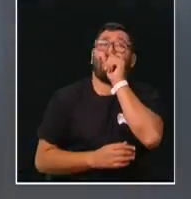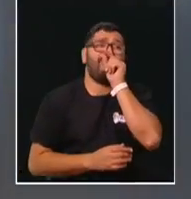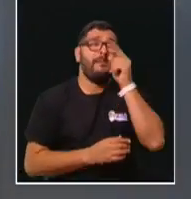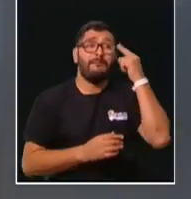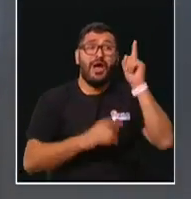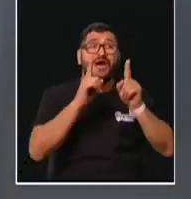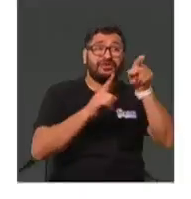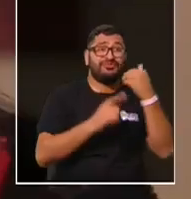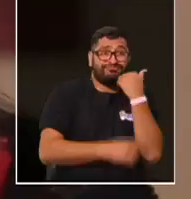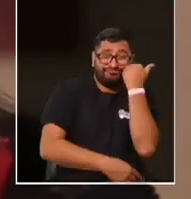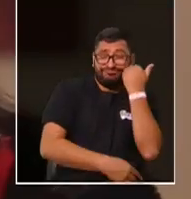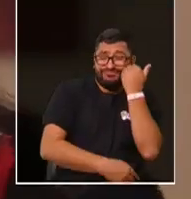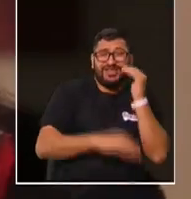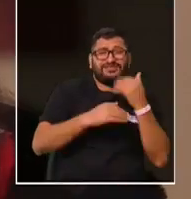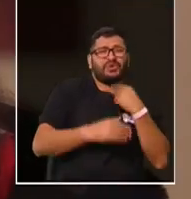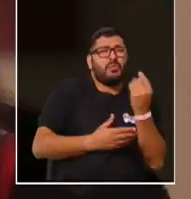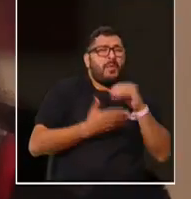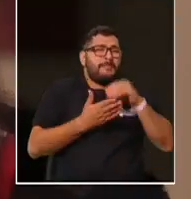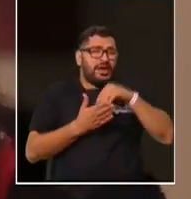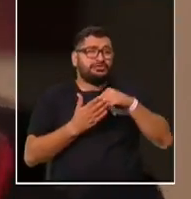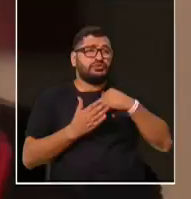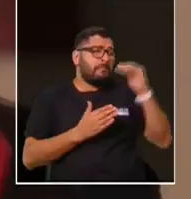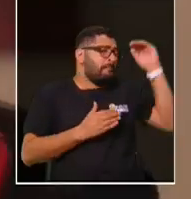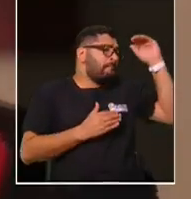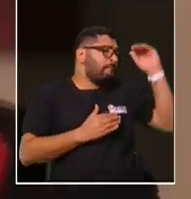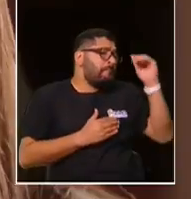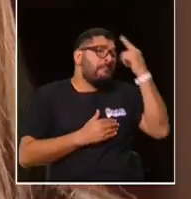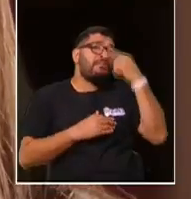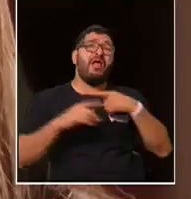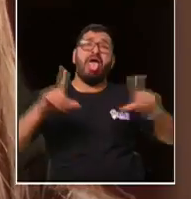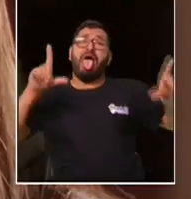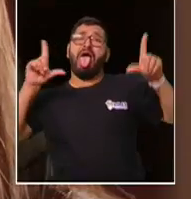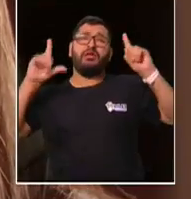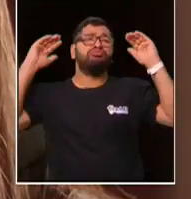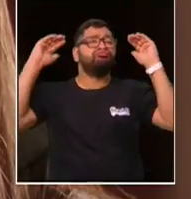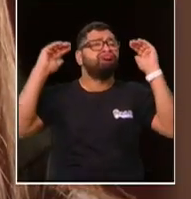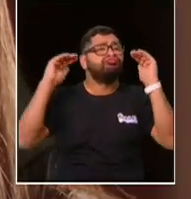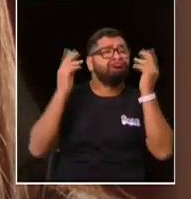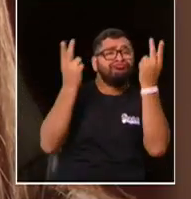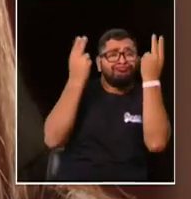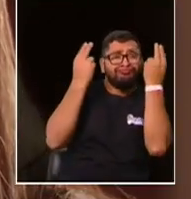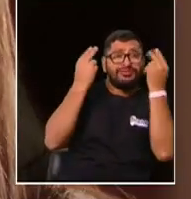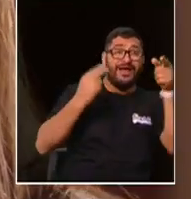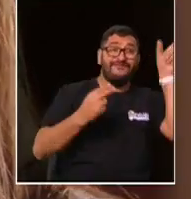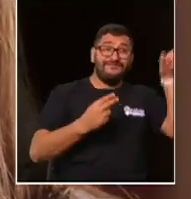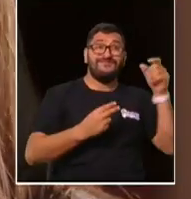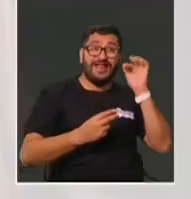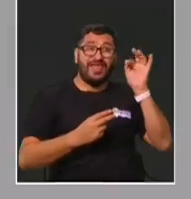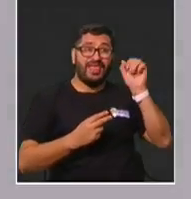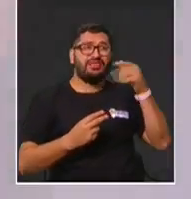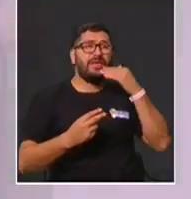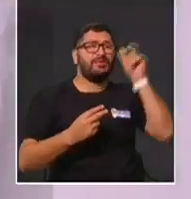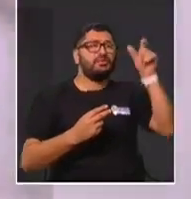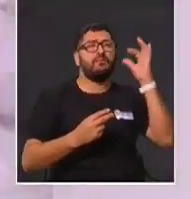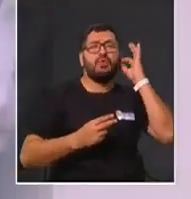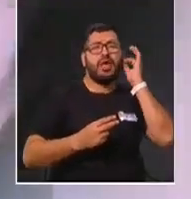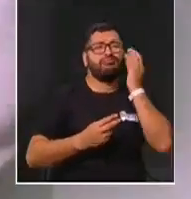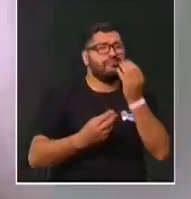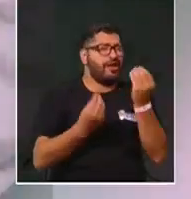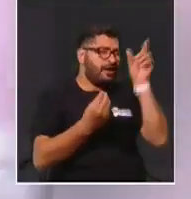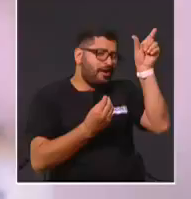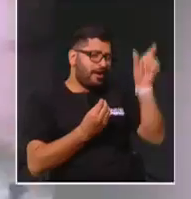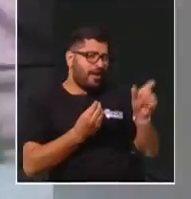tímida, quizá un poco como bajito perfil. La Fernanda siempre tuvo una personalidad muy rica, muy rica. Ella es